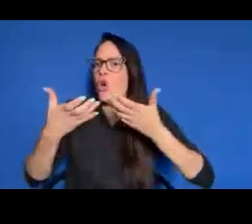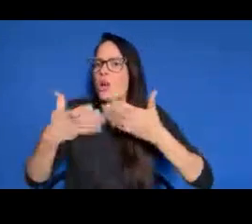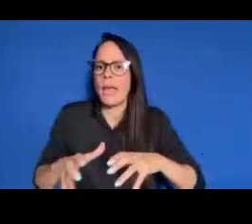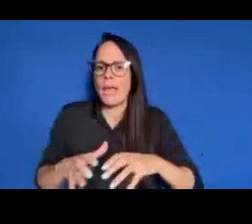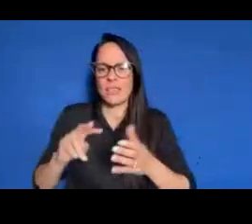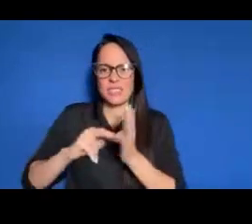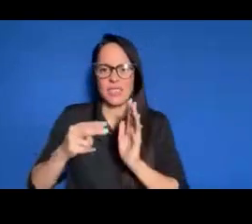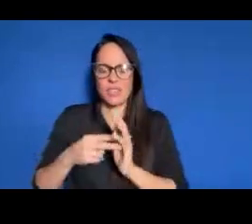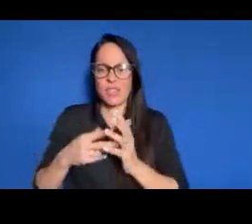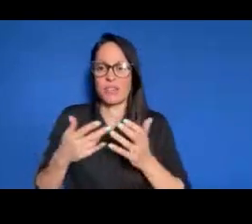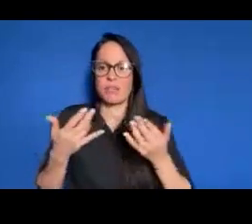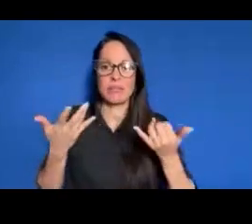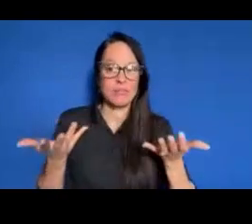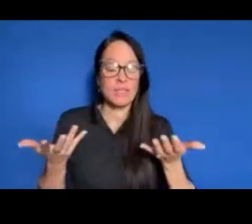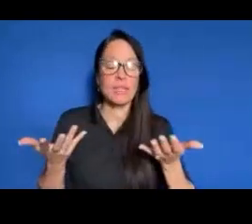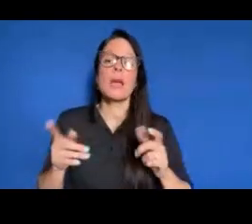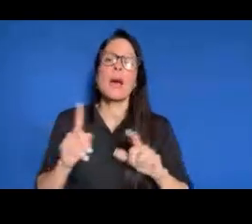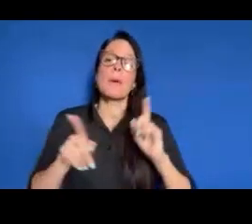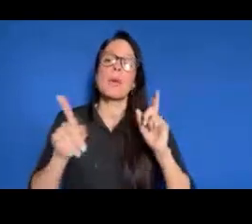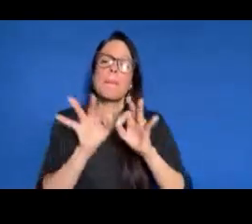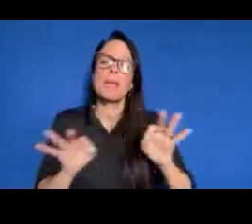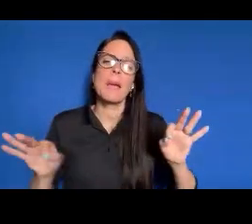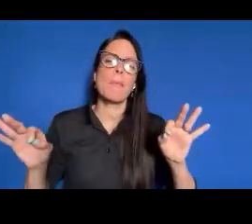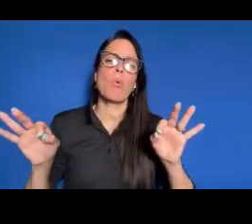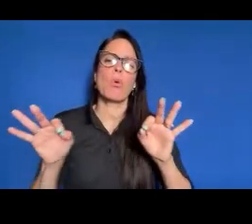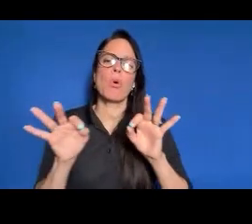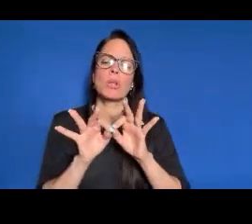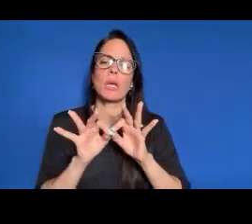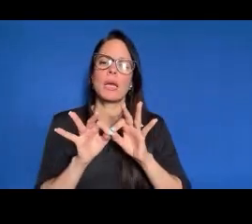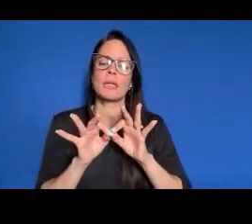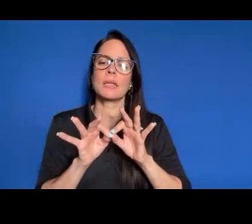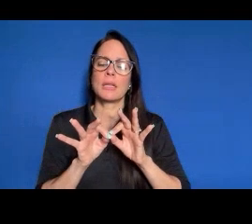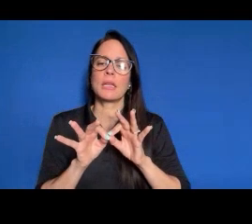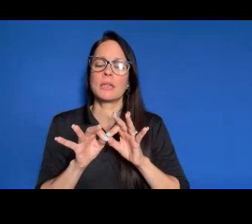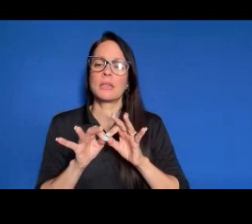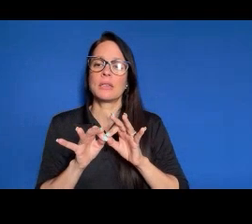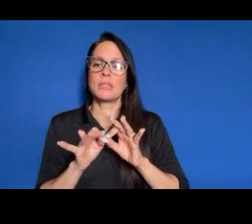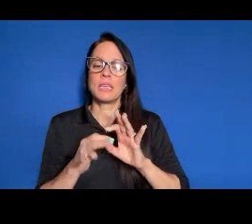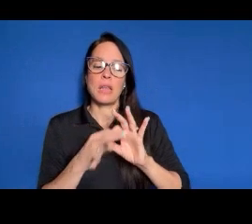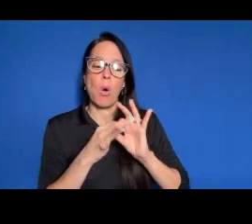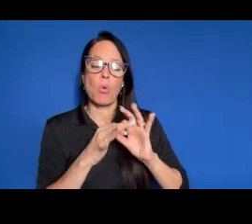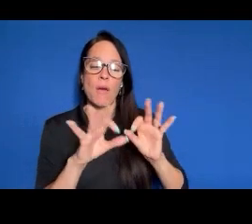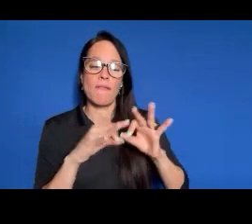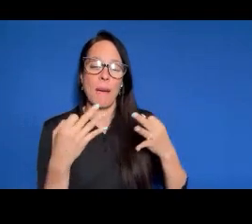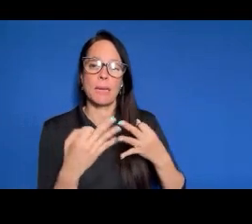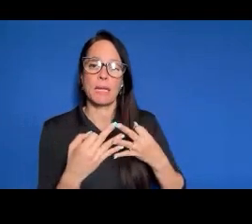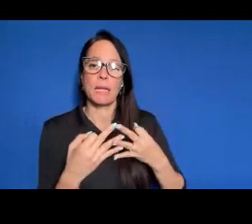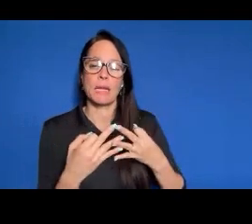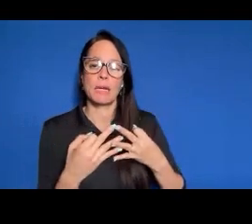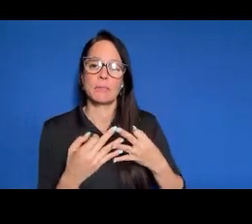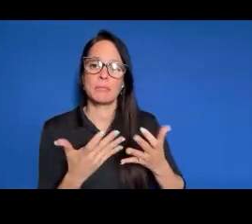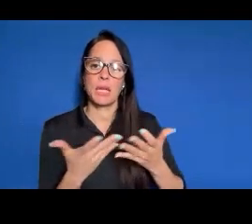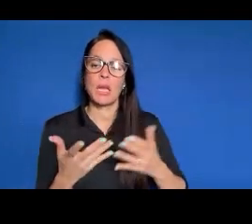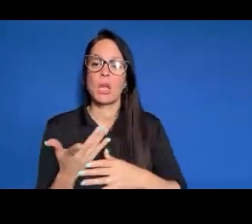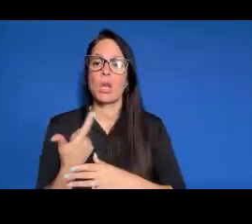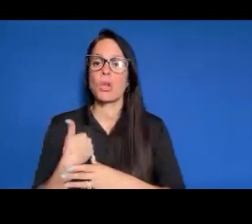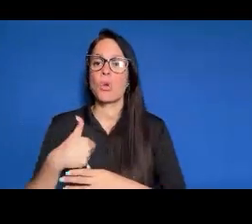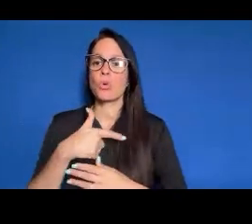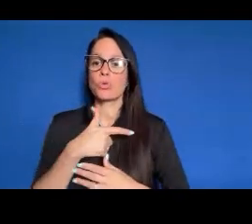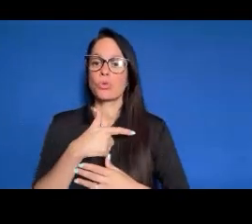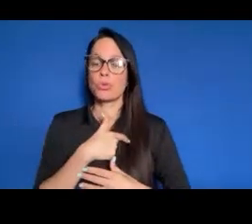Pero yo digo que es bien importante lo que nosotros damos en familia, en la escuela de padres, que cuando nosotros removemos un niño,